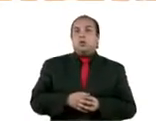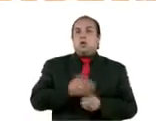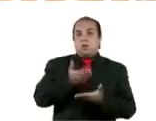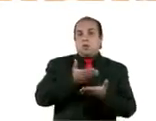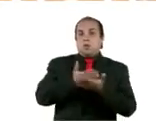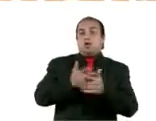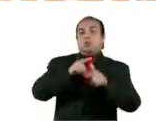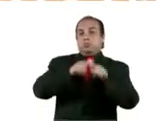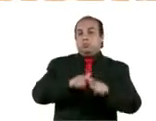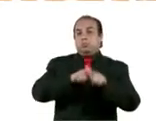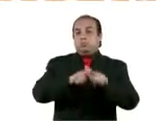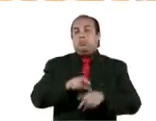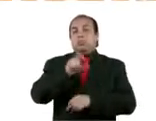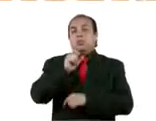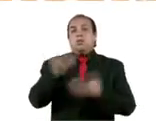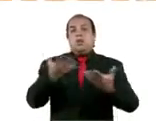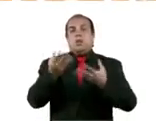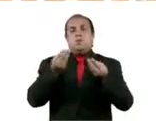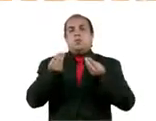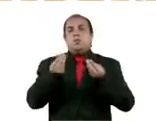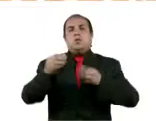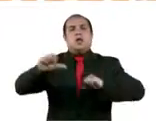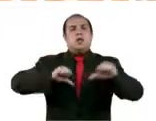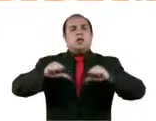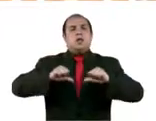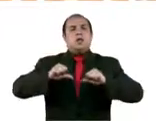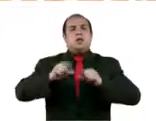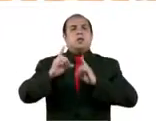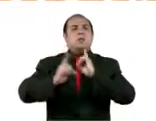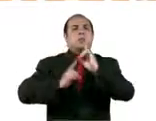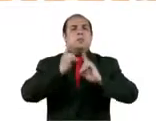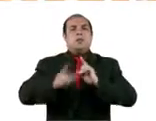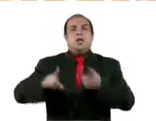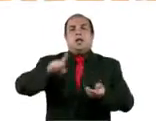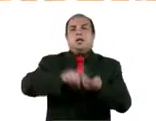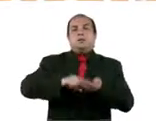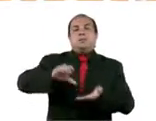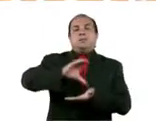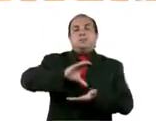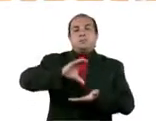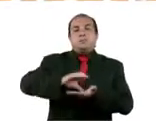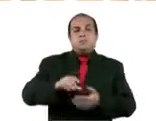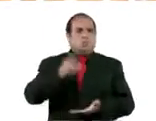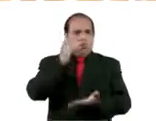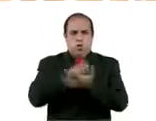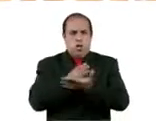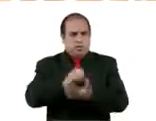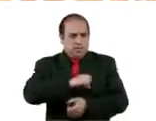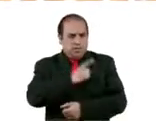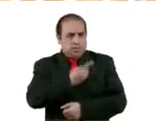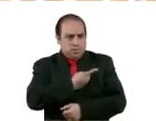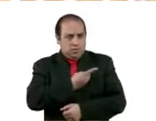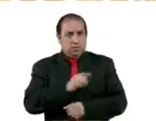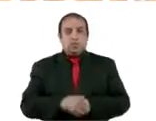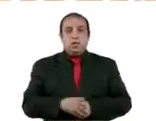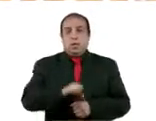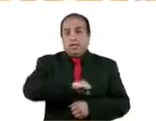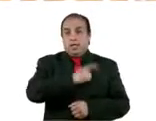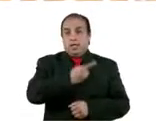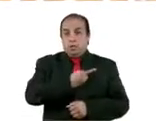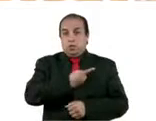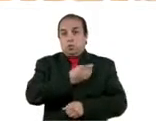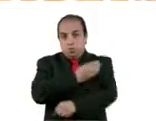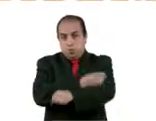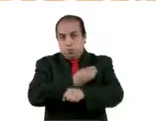proponiendo y haciendo mucha activación física en las colonias, ¿sí? No directamente salud se suma,